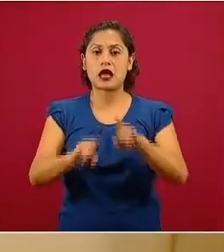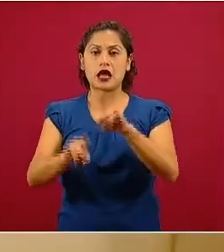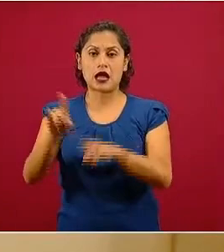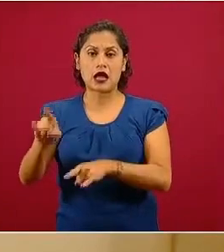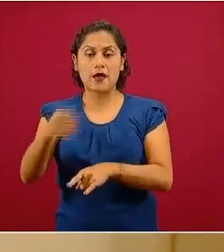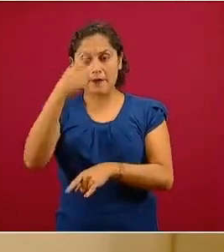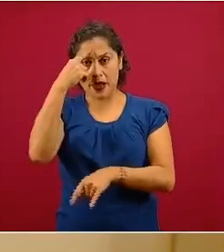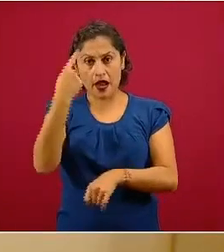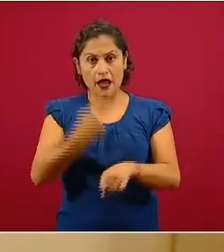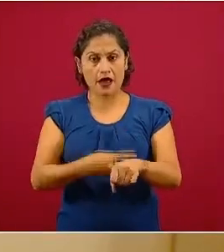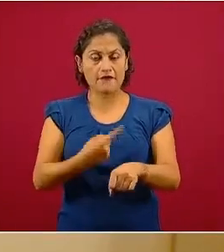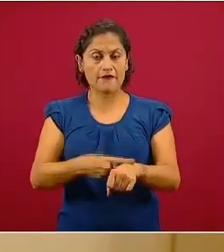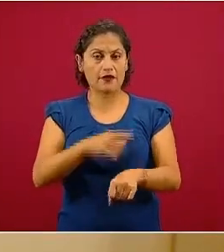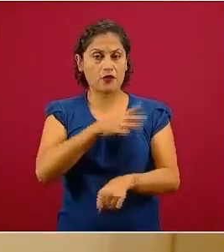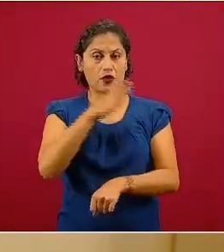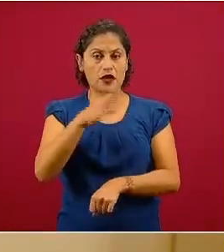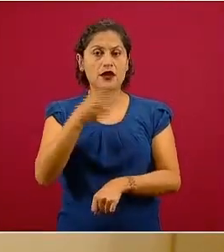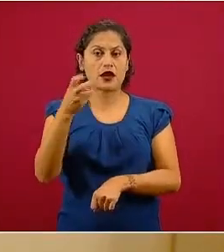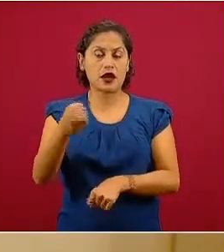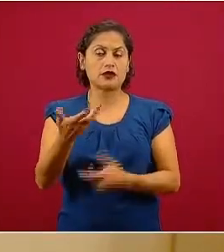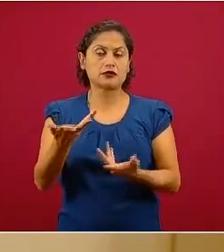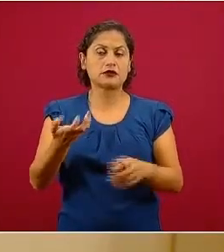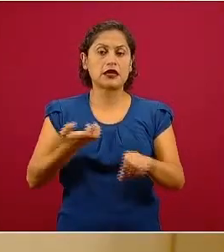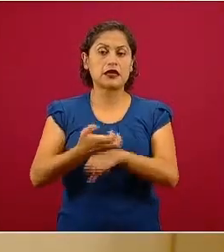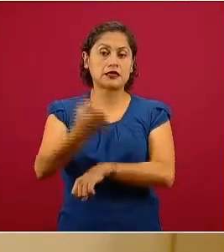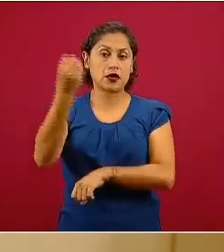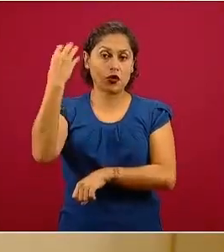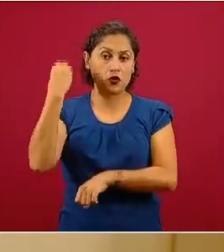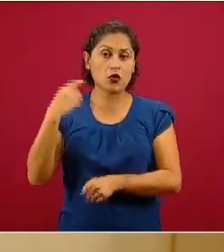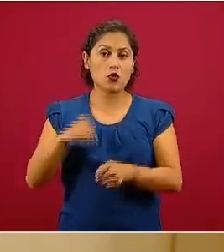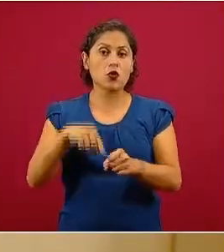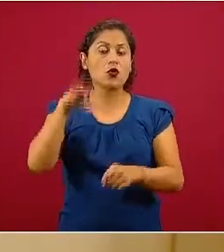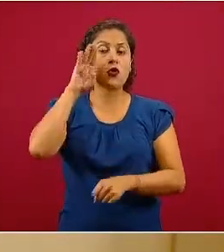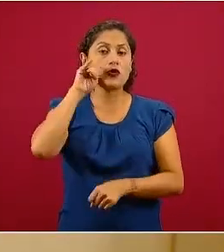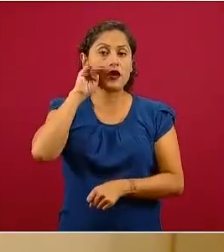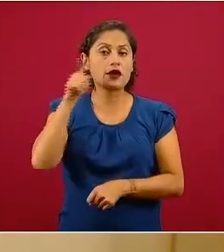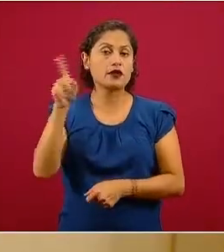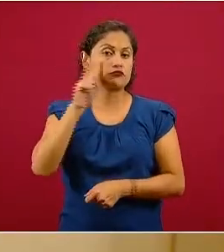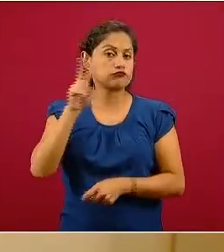está en semáforo de riesgo naranja. Veamos la tendencia de su hospitalización.